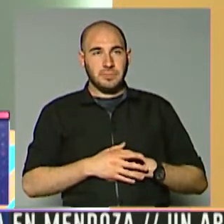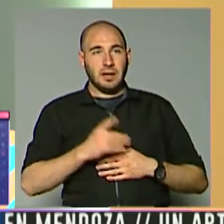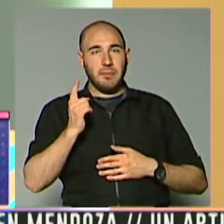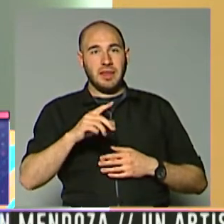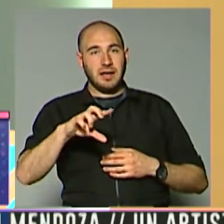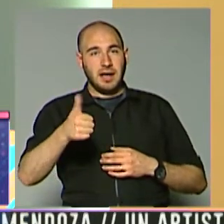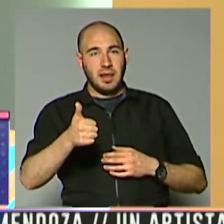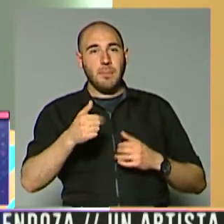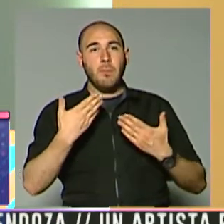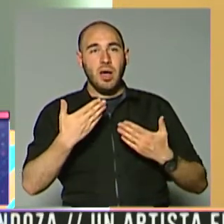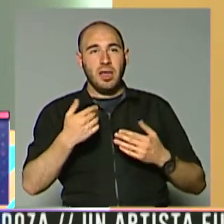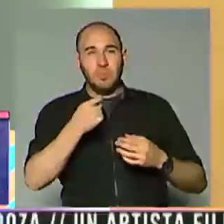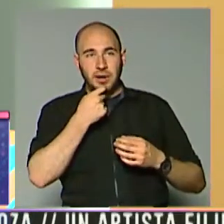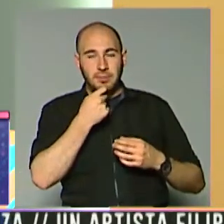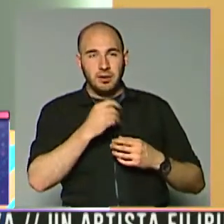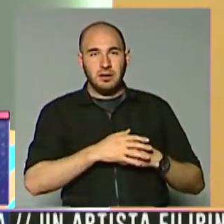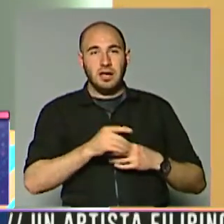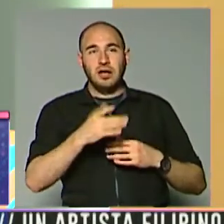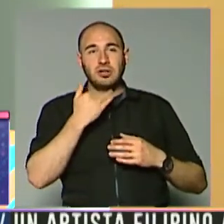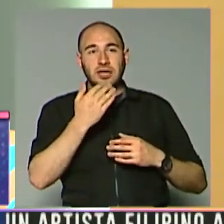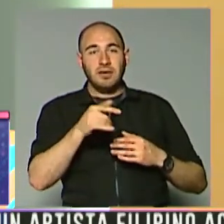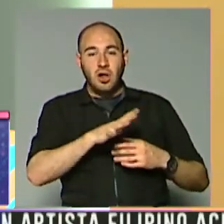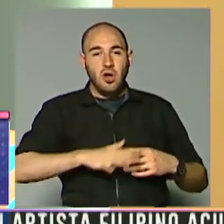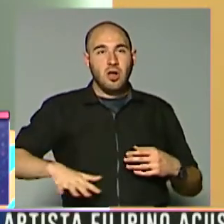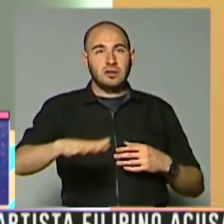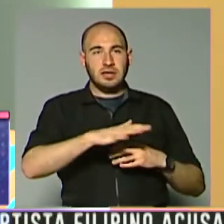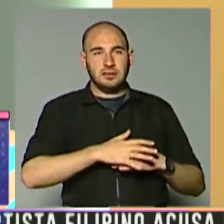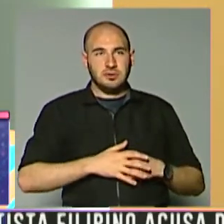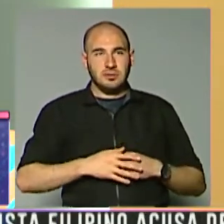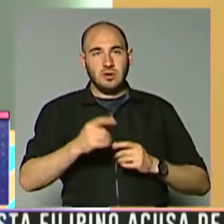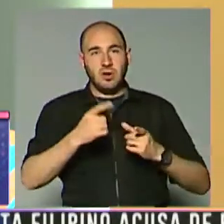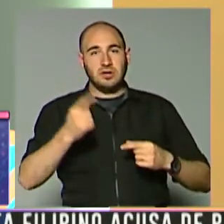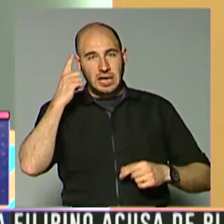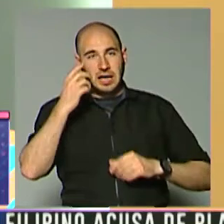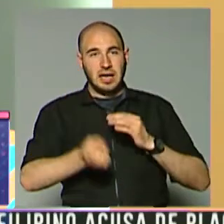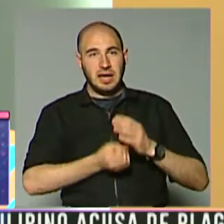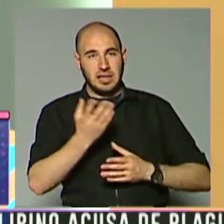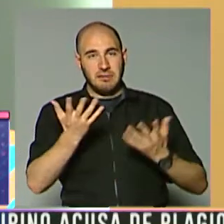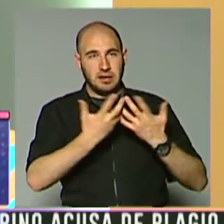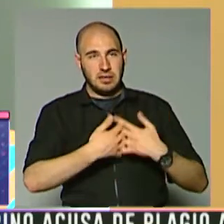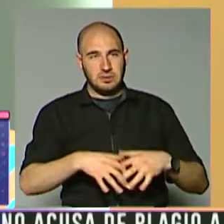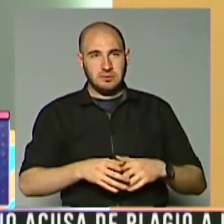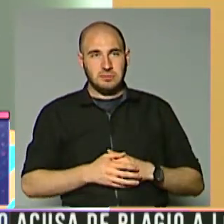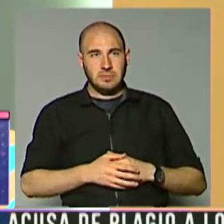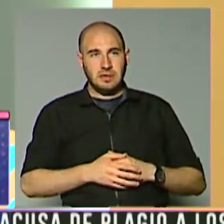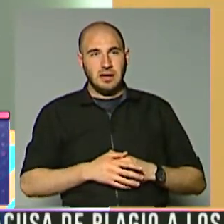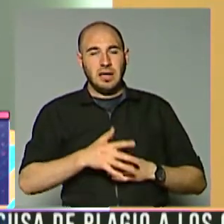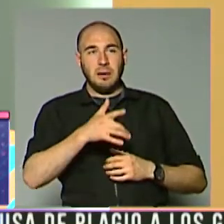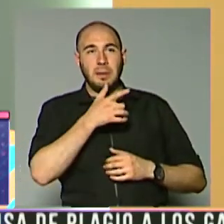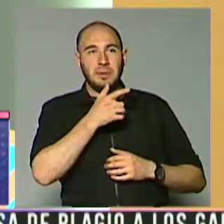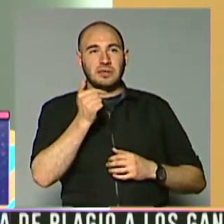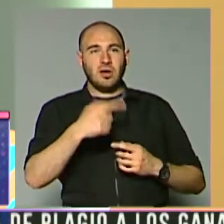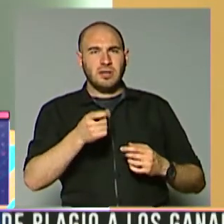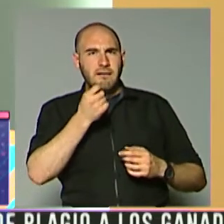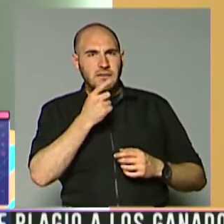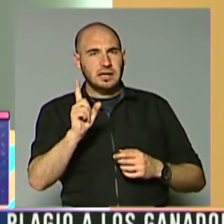un ganador sin reconocer en absoluto el contexto de obras creativas que pueden estar relacionadas. O sea, que creo que no es algo